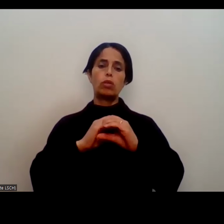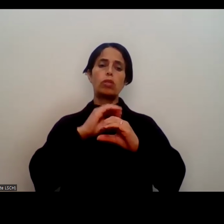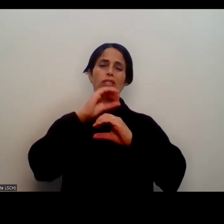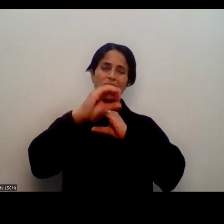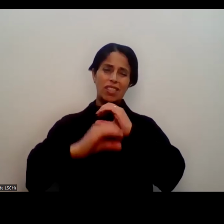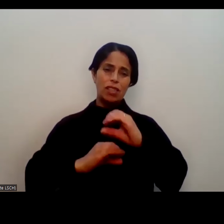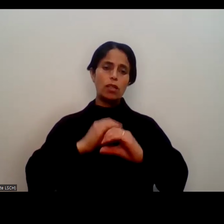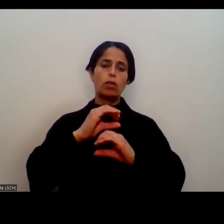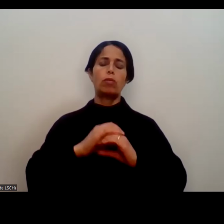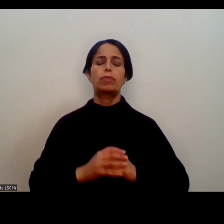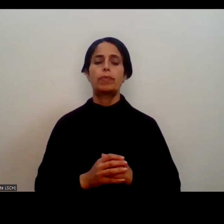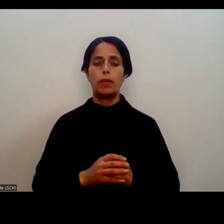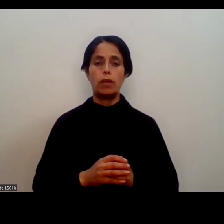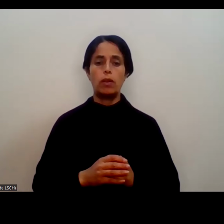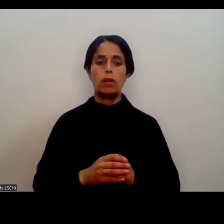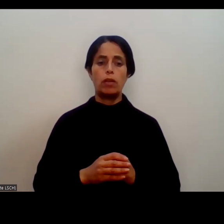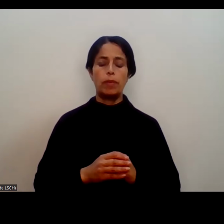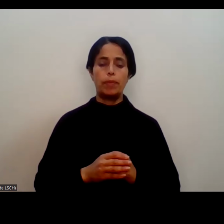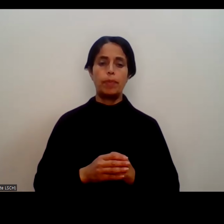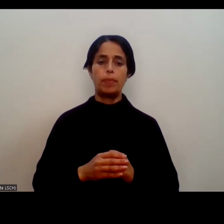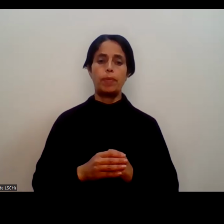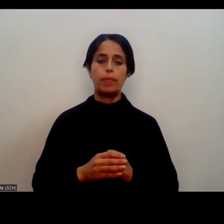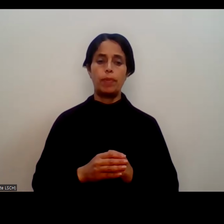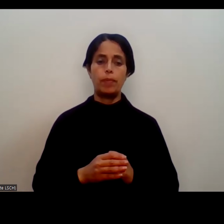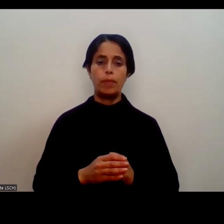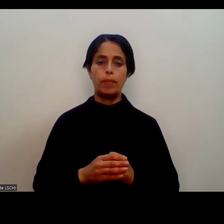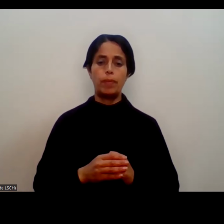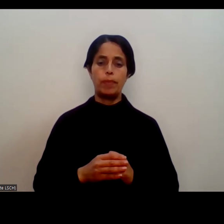perpetuum mobile, por así decirlo. mm.